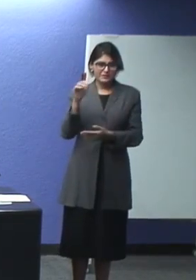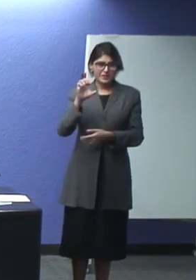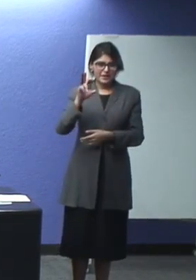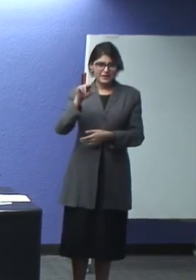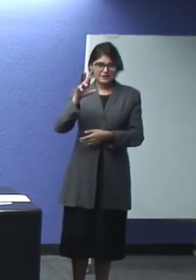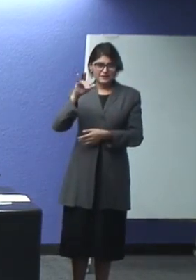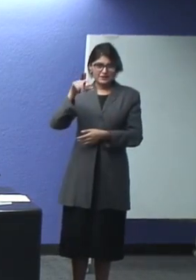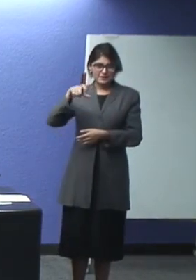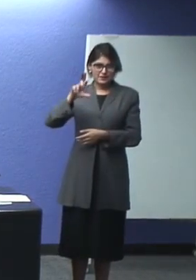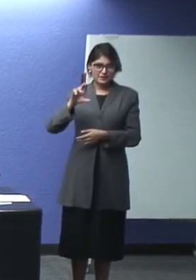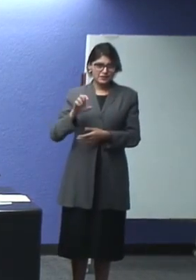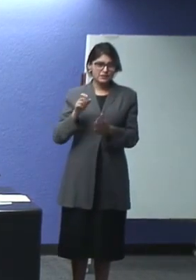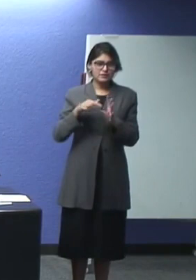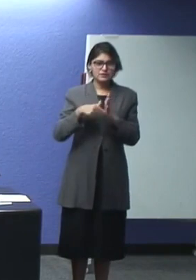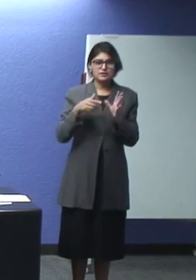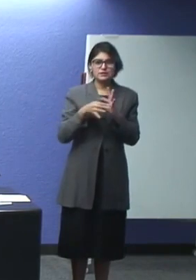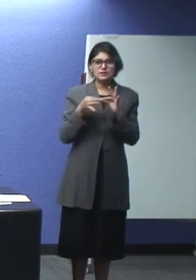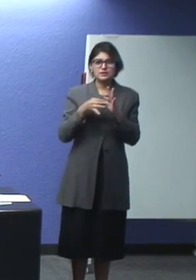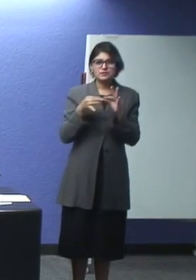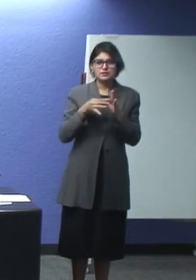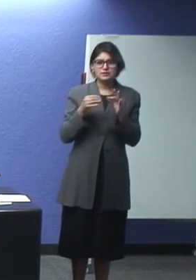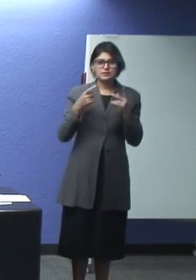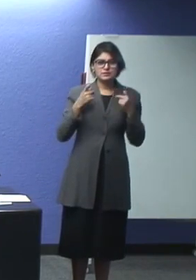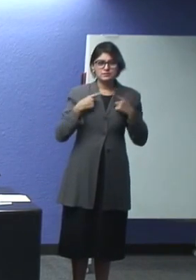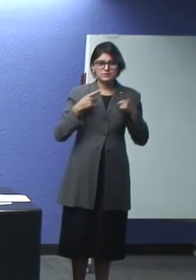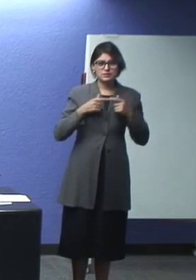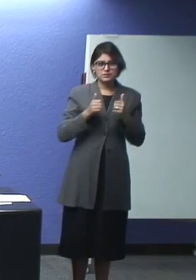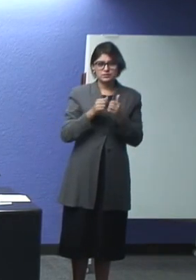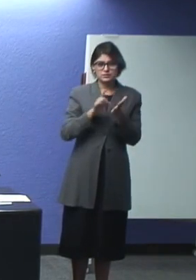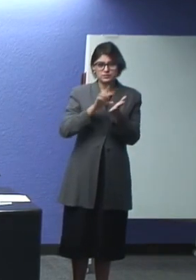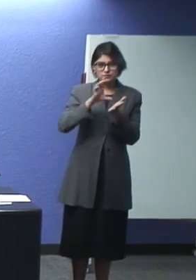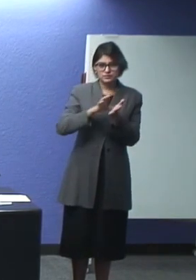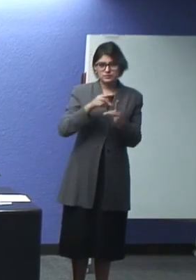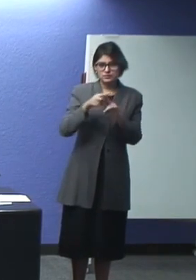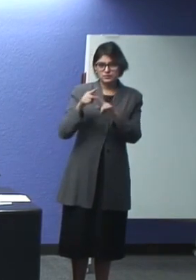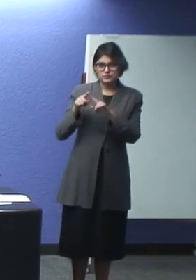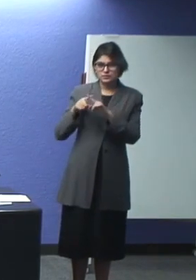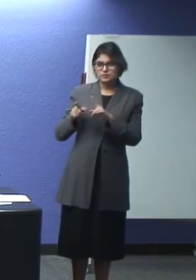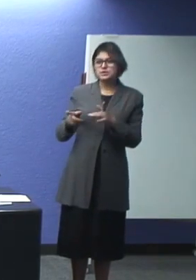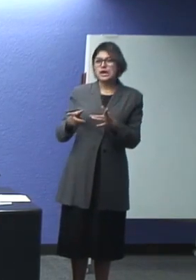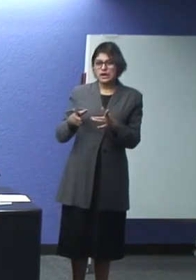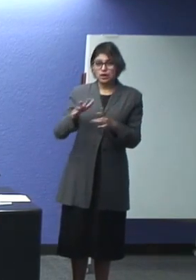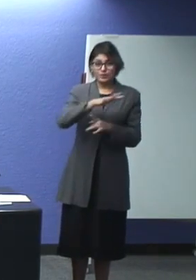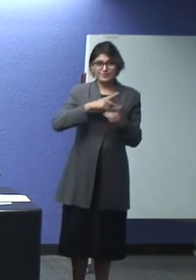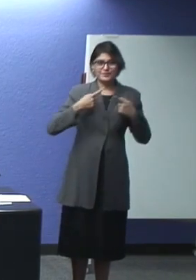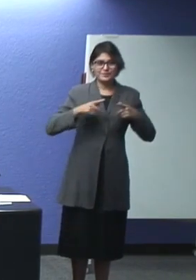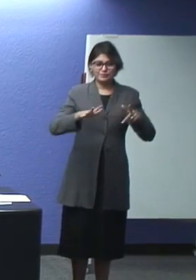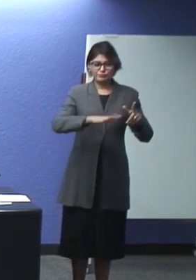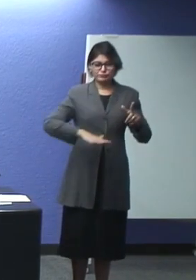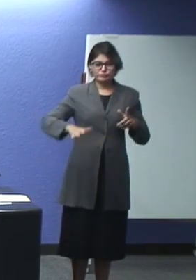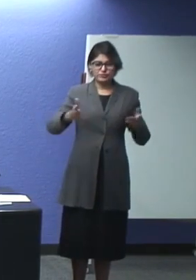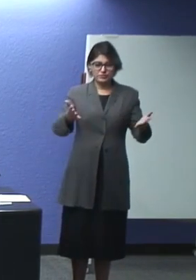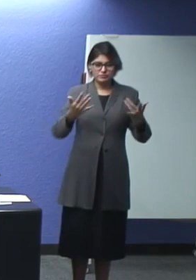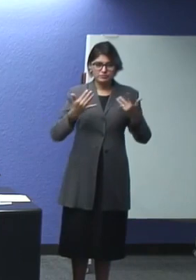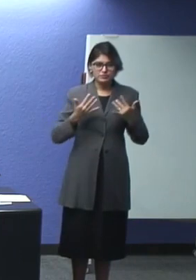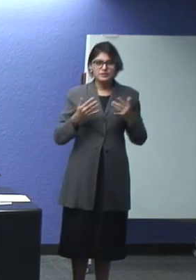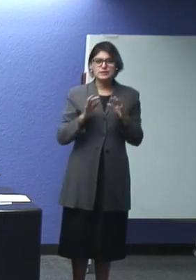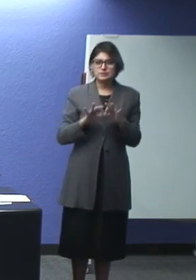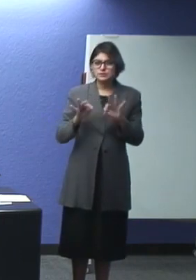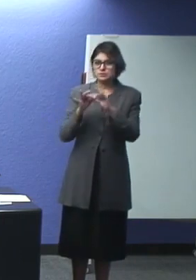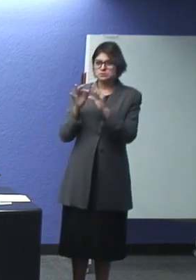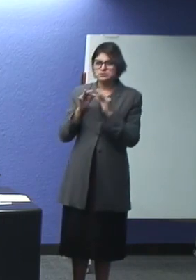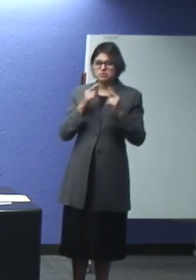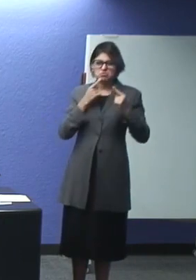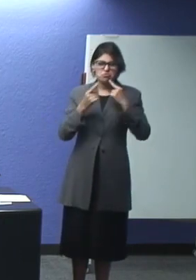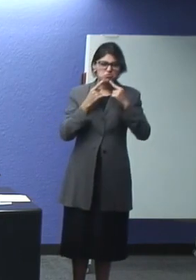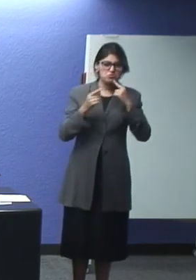una reflexión y una participación directa para las personas con discapacidad, pero también para quienes desde nuestras trincheras, en el servicio público, en